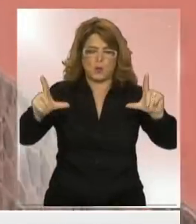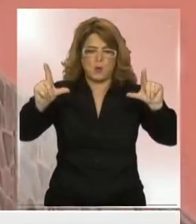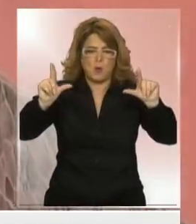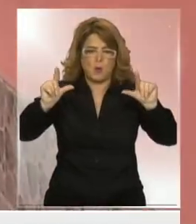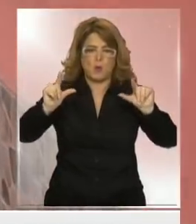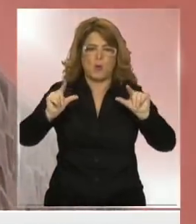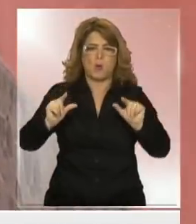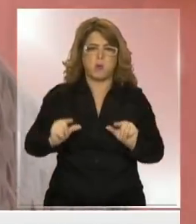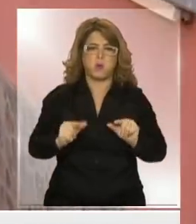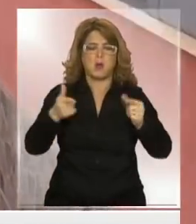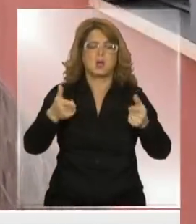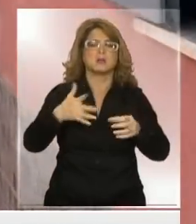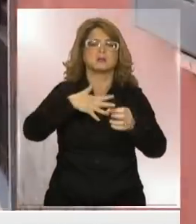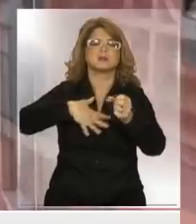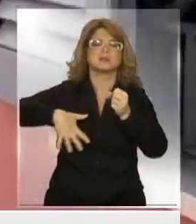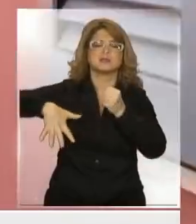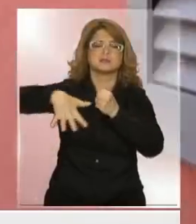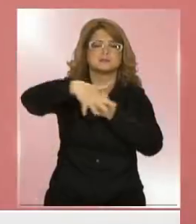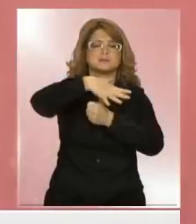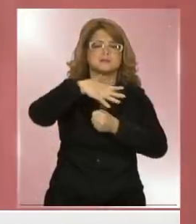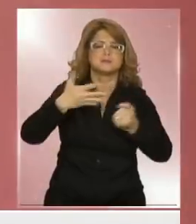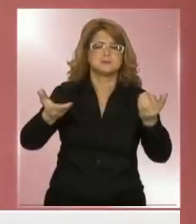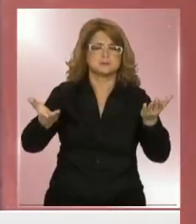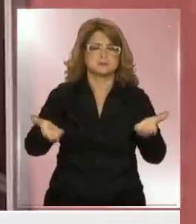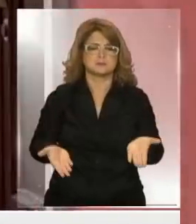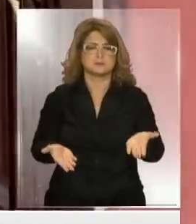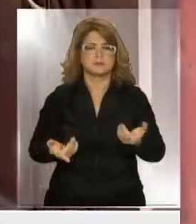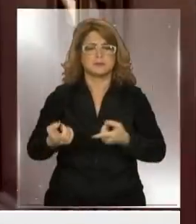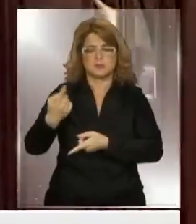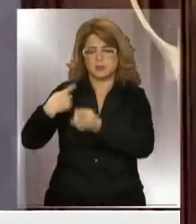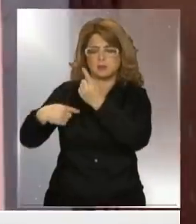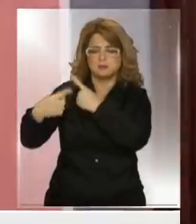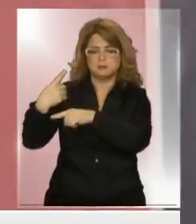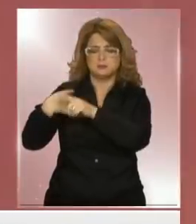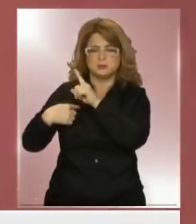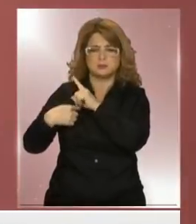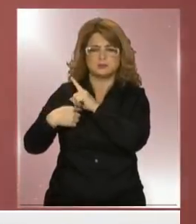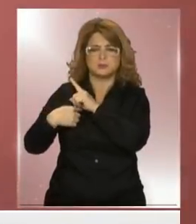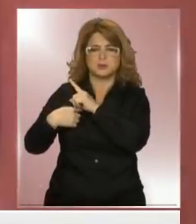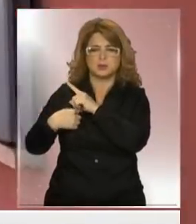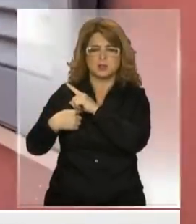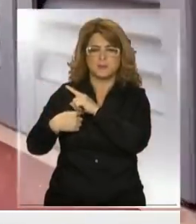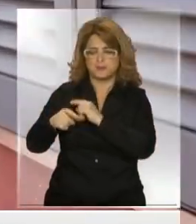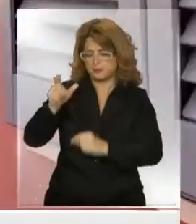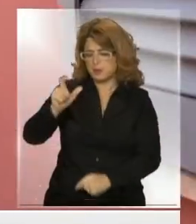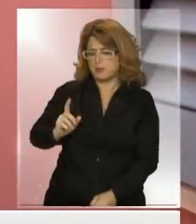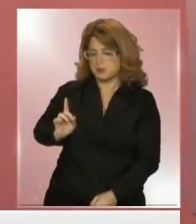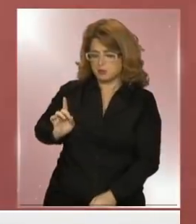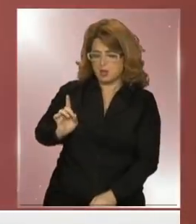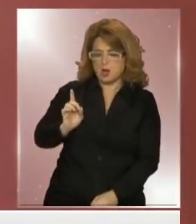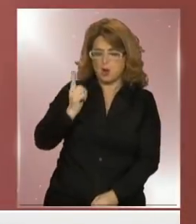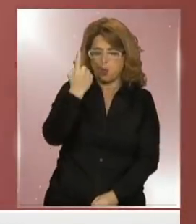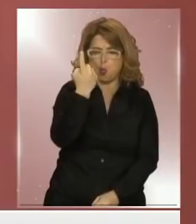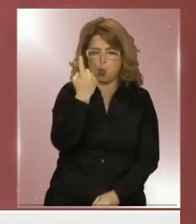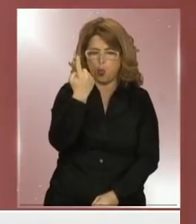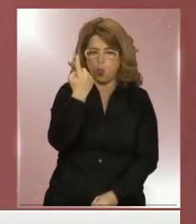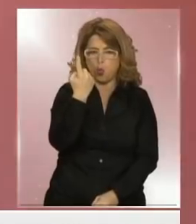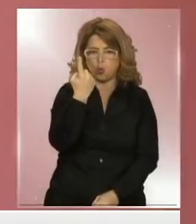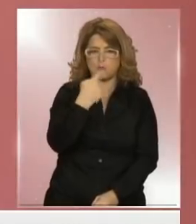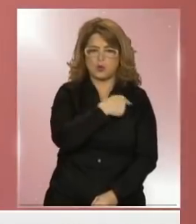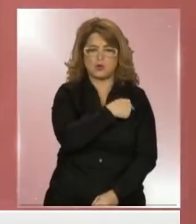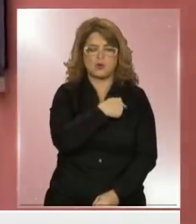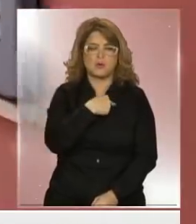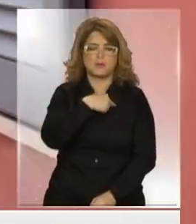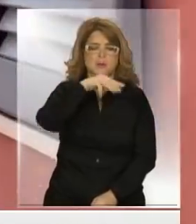esta situación, se conocen detalles de la historia del paciente 1, quien se recuperó de coronavirus. Se llama